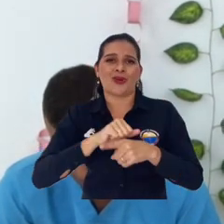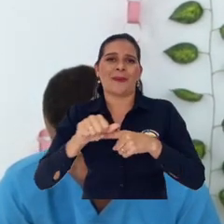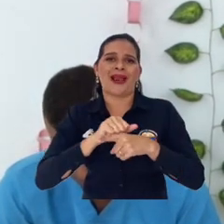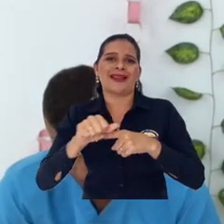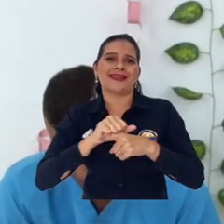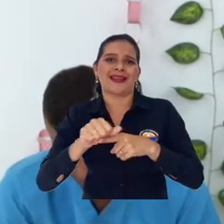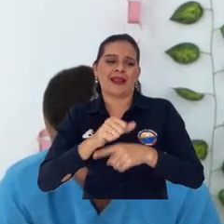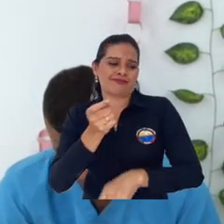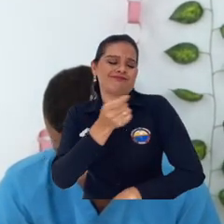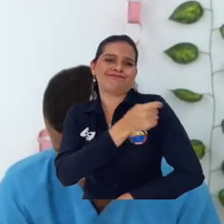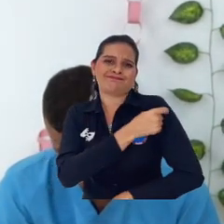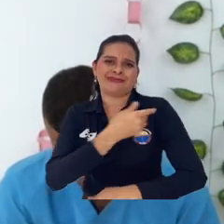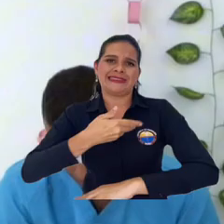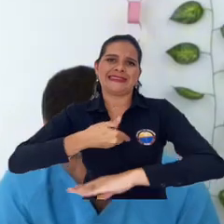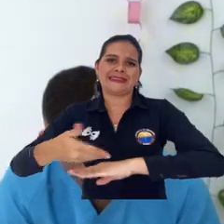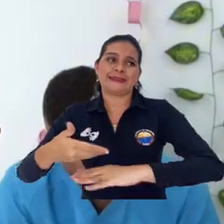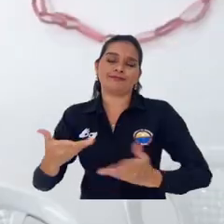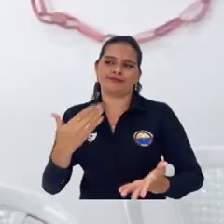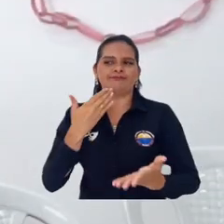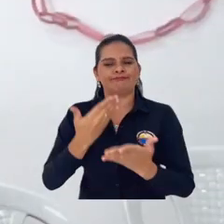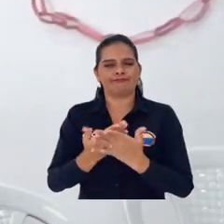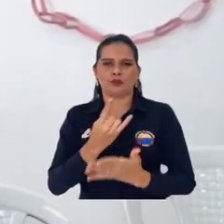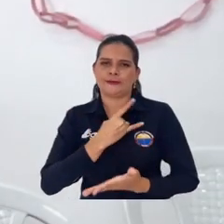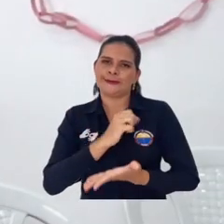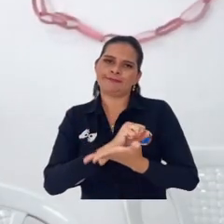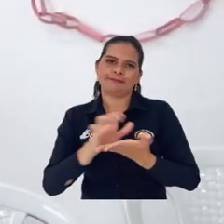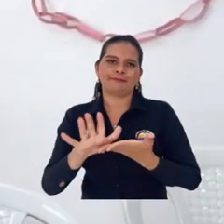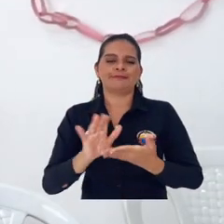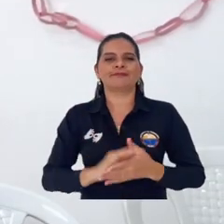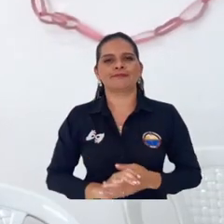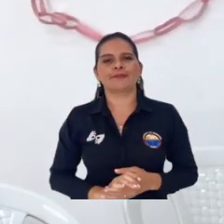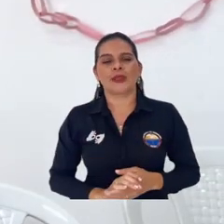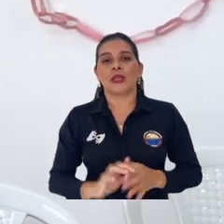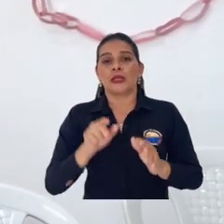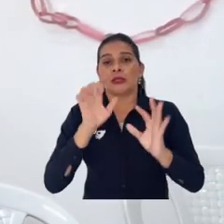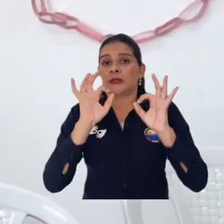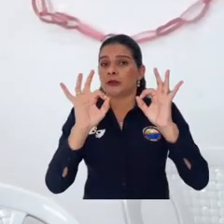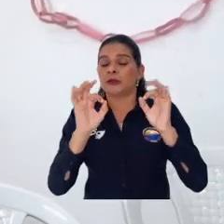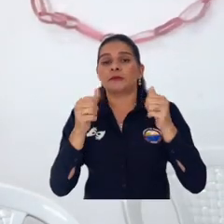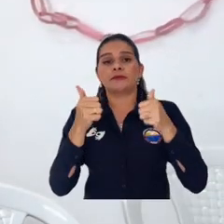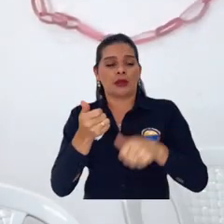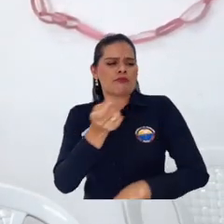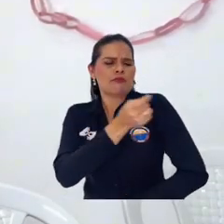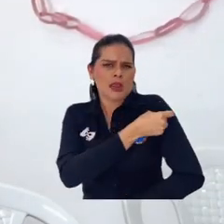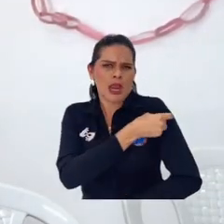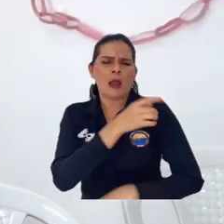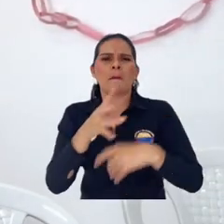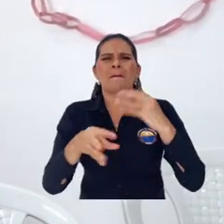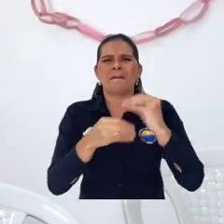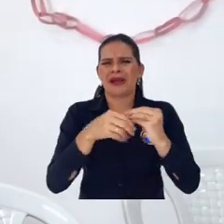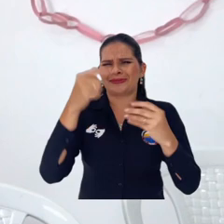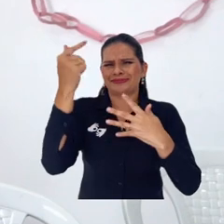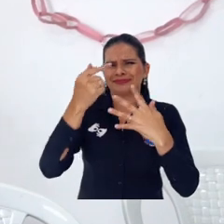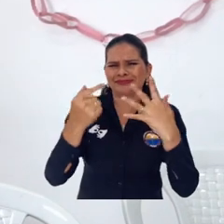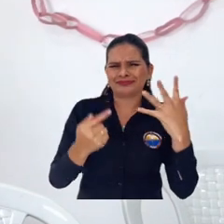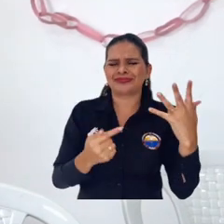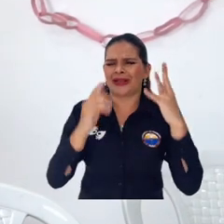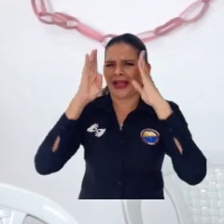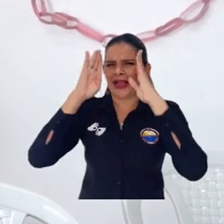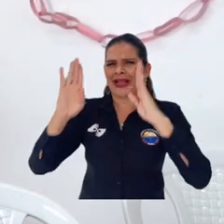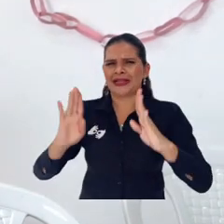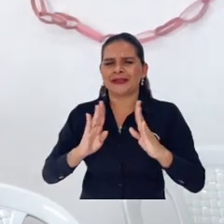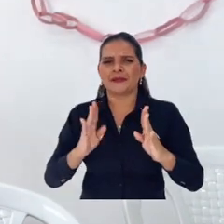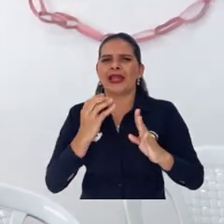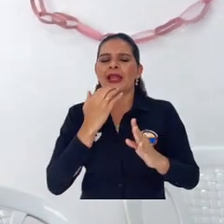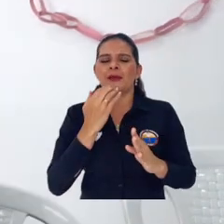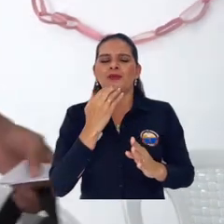necesito para poder hacer práctica. Excelente, la verdad, porque no solamente son con las vacunas, sino también como temas